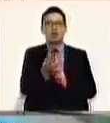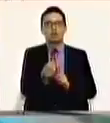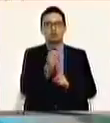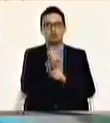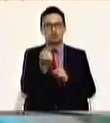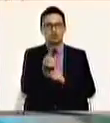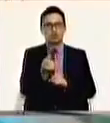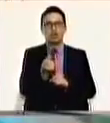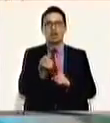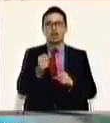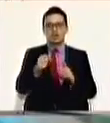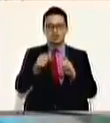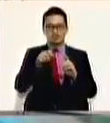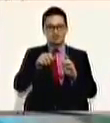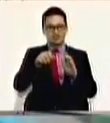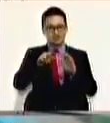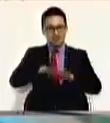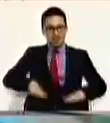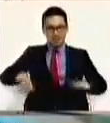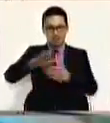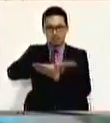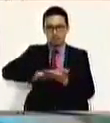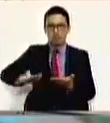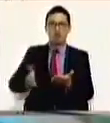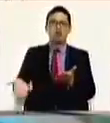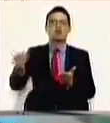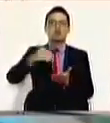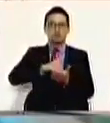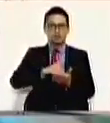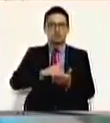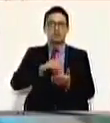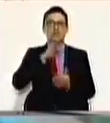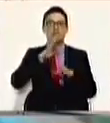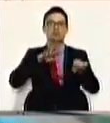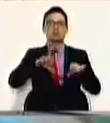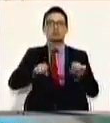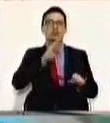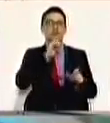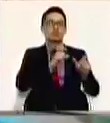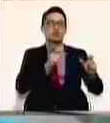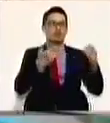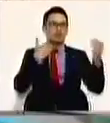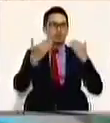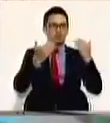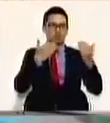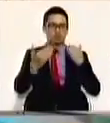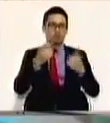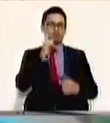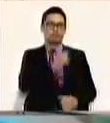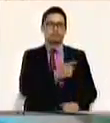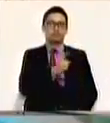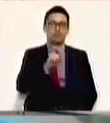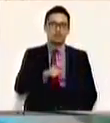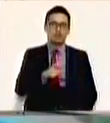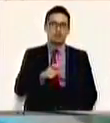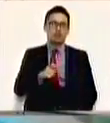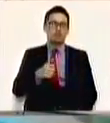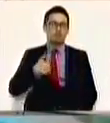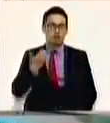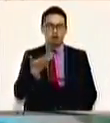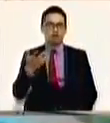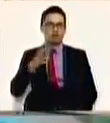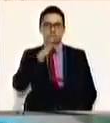las tierras baldías de la nación queden al final, de manera postrera, en manos de los campesinos sin dilación alguna. Sin dilación